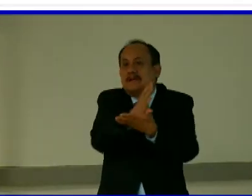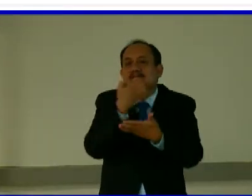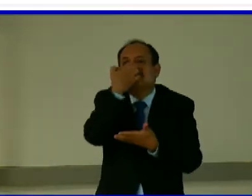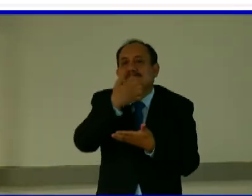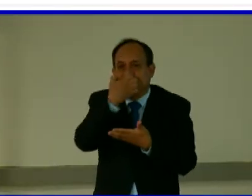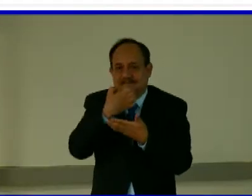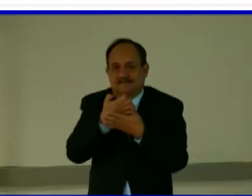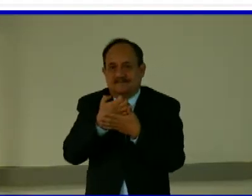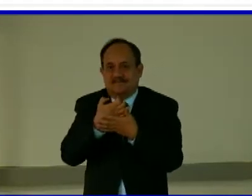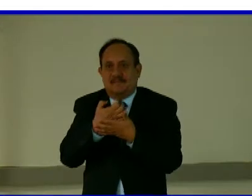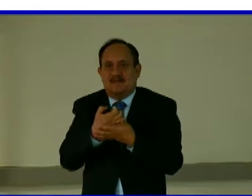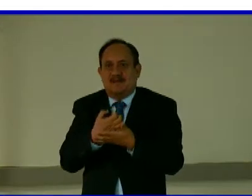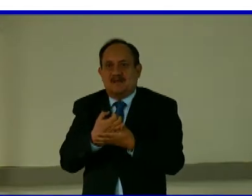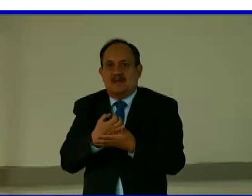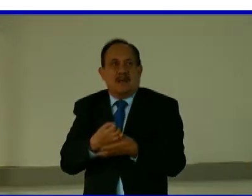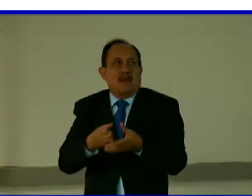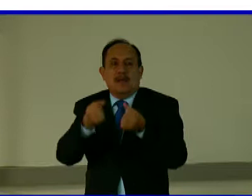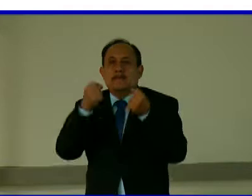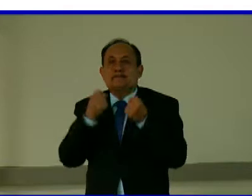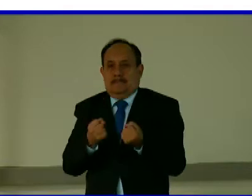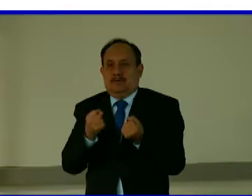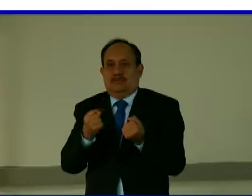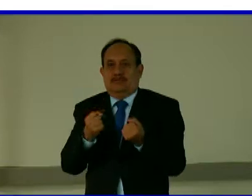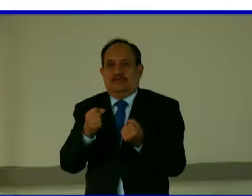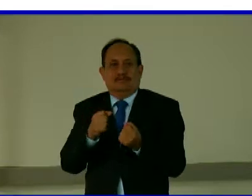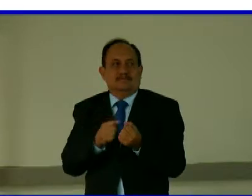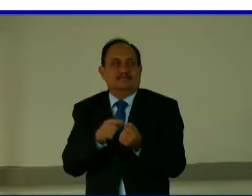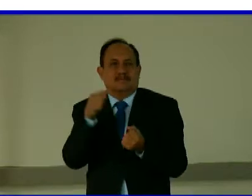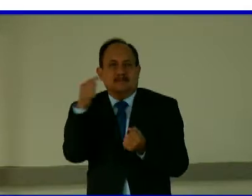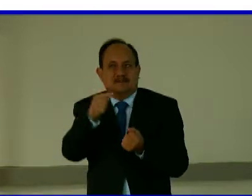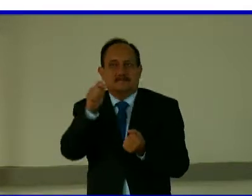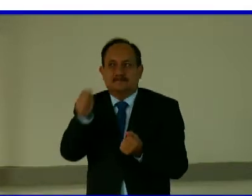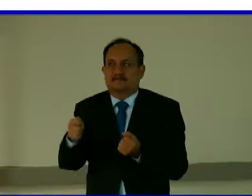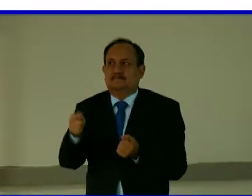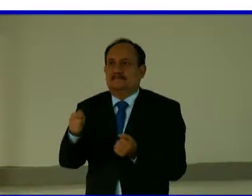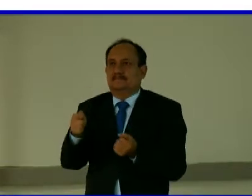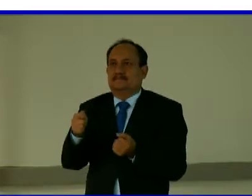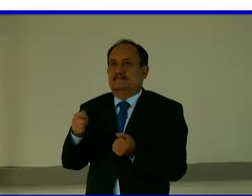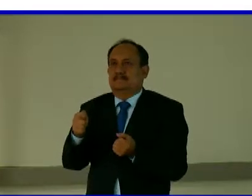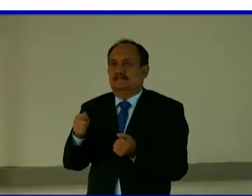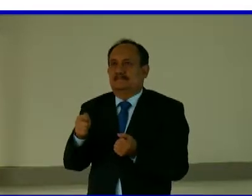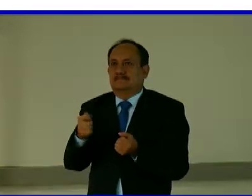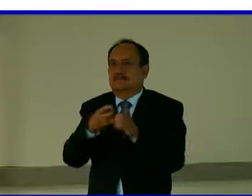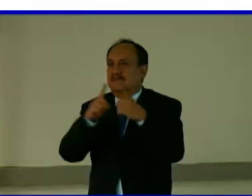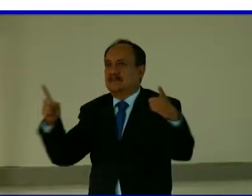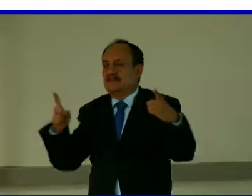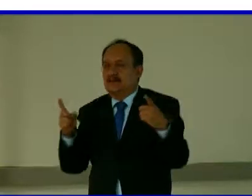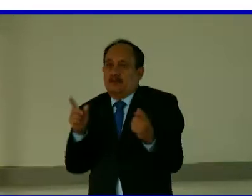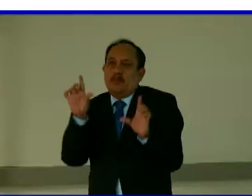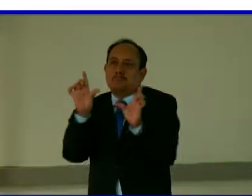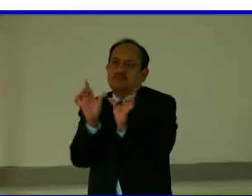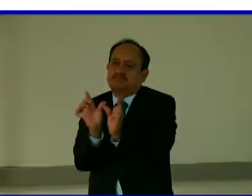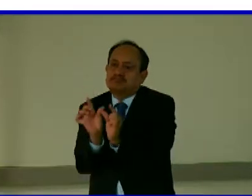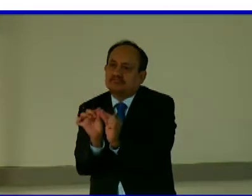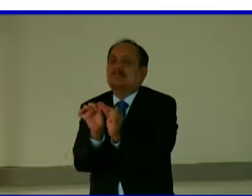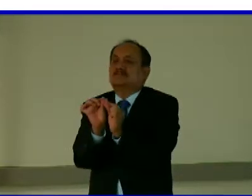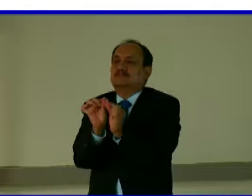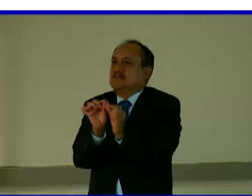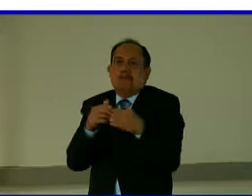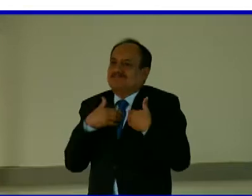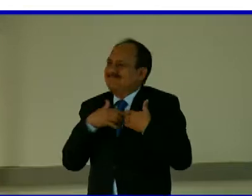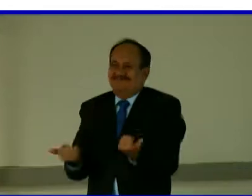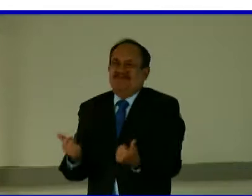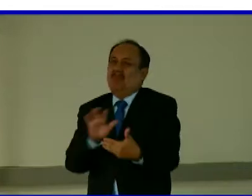El impacto de dislexia es desarrollo pobre, limitada comprensión